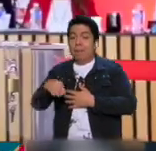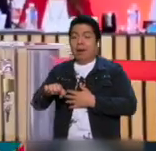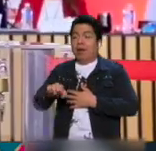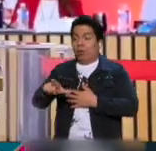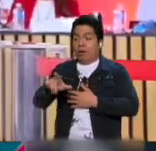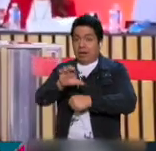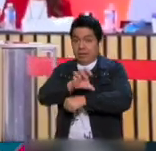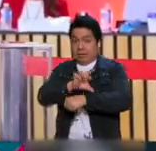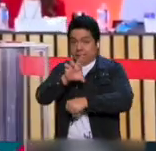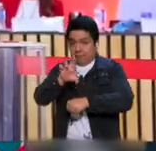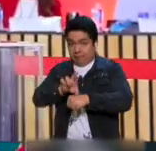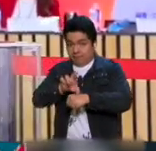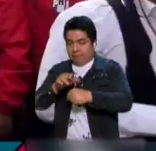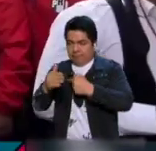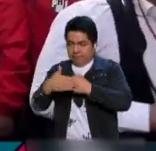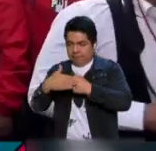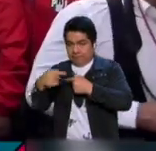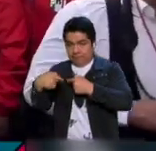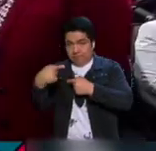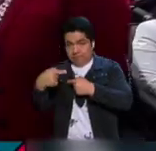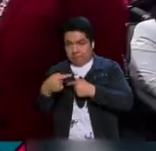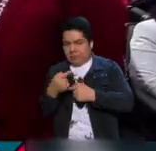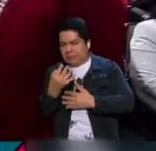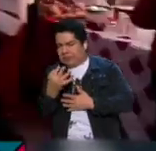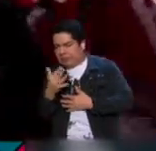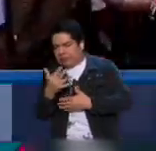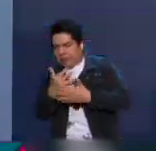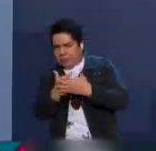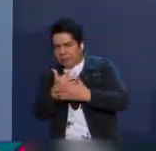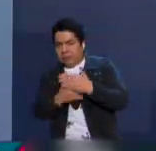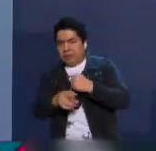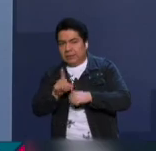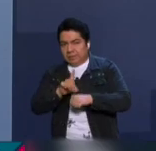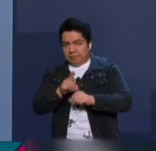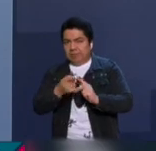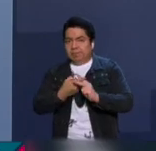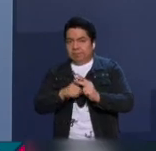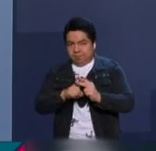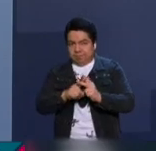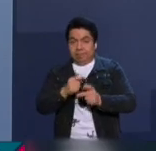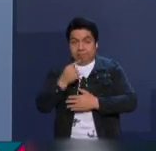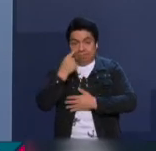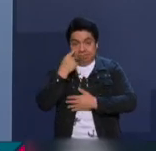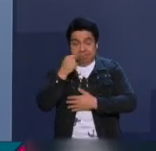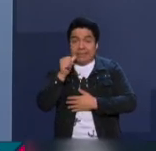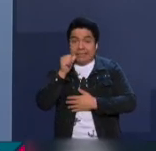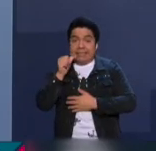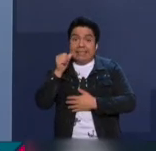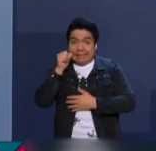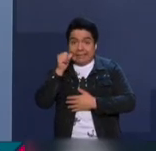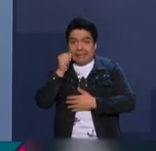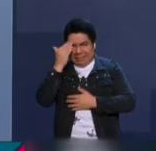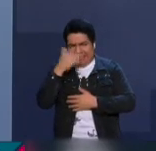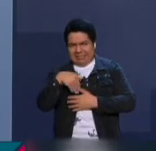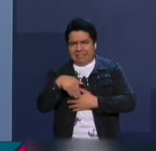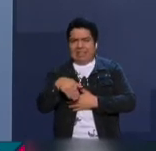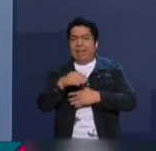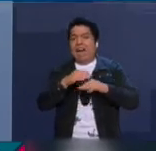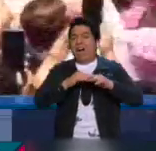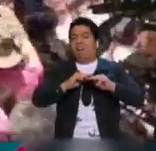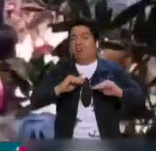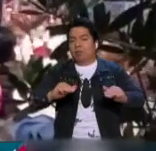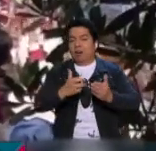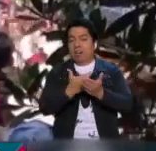su coordinador para la legislatura que iniciará en poco más de 15 días. Mire, también le cuento que ayer el movimiento conocido como La Marea